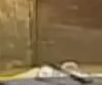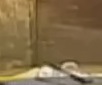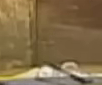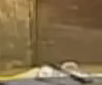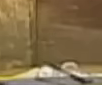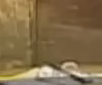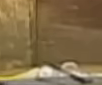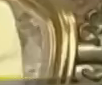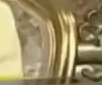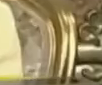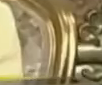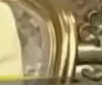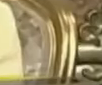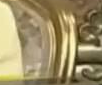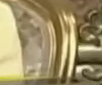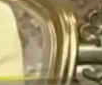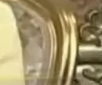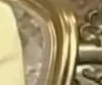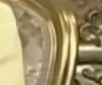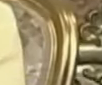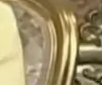Yo quedé muy,